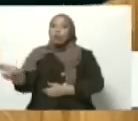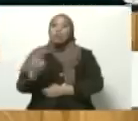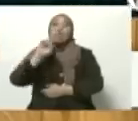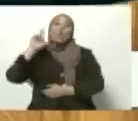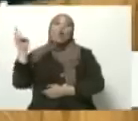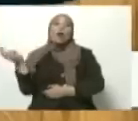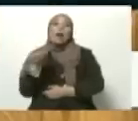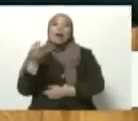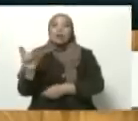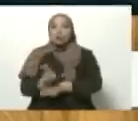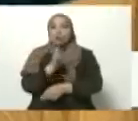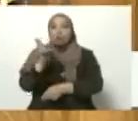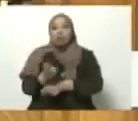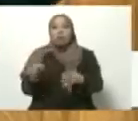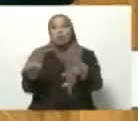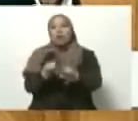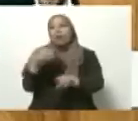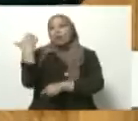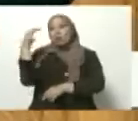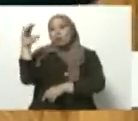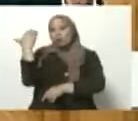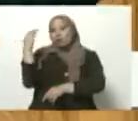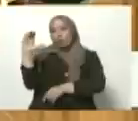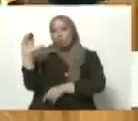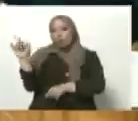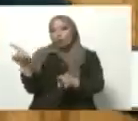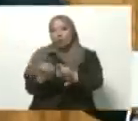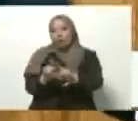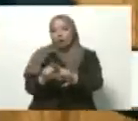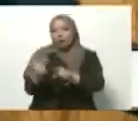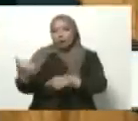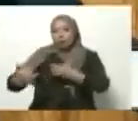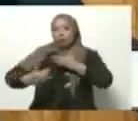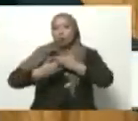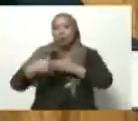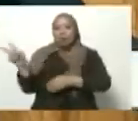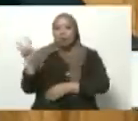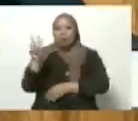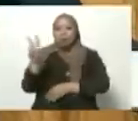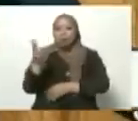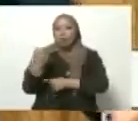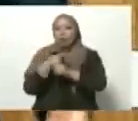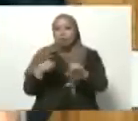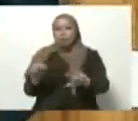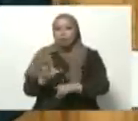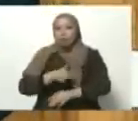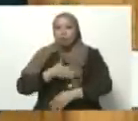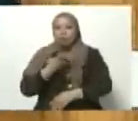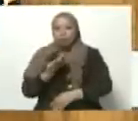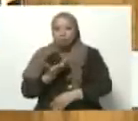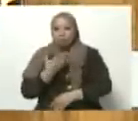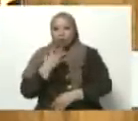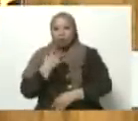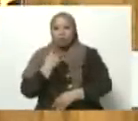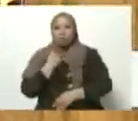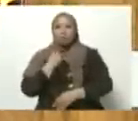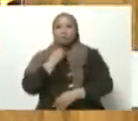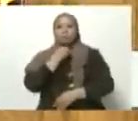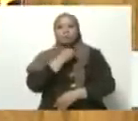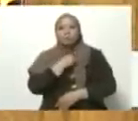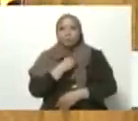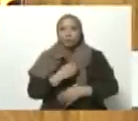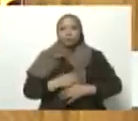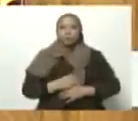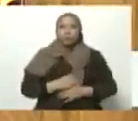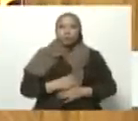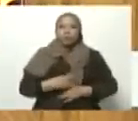como querían usar a Colombia en la guerra contra nosotros, y ellos no aparecen por ningún lado. Es el mismo tipo de guerra. La